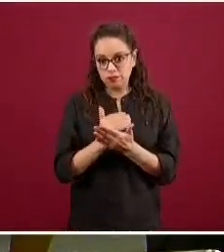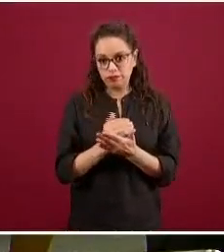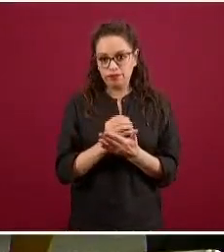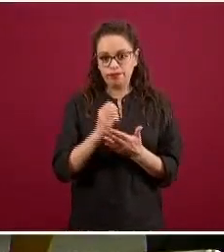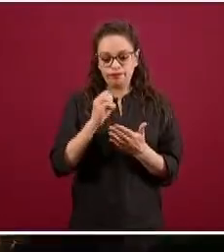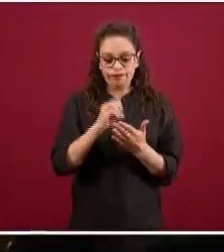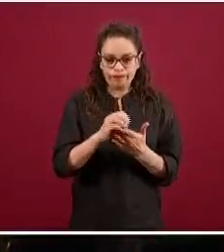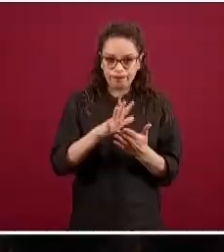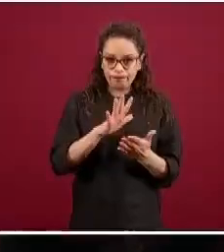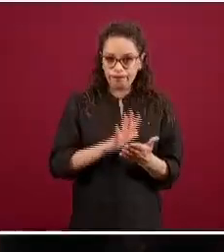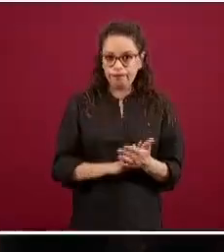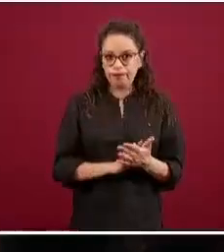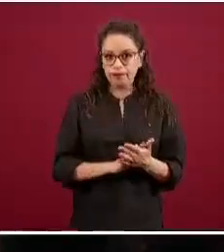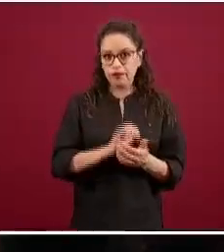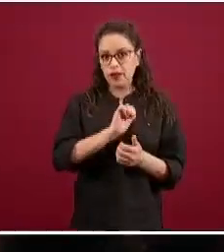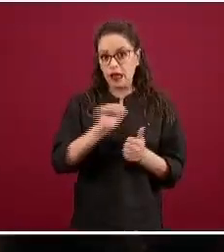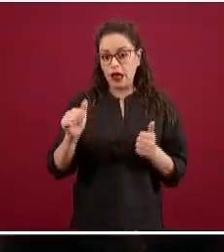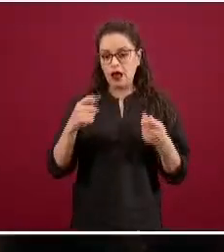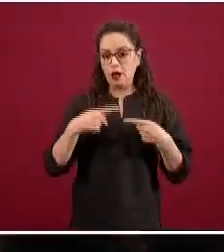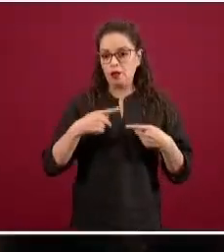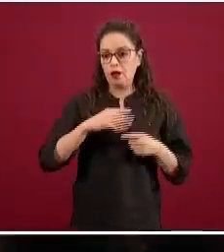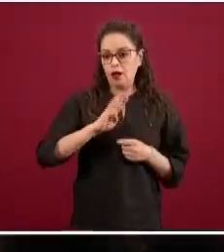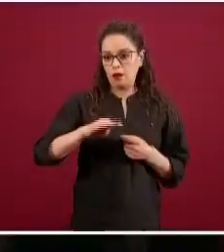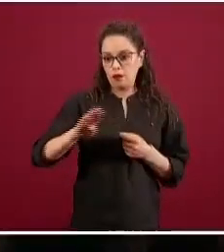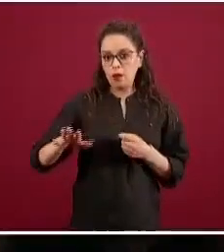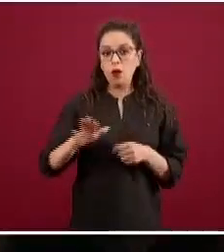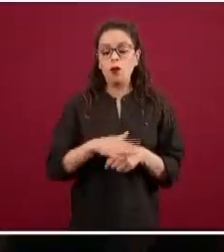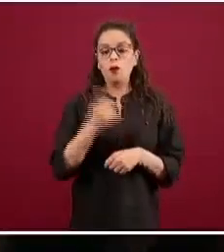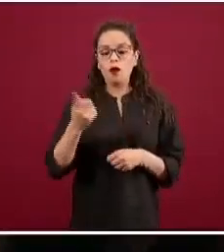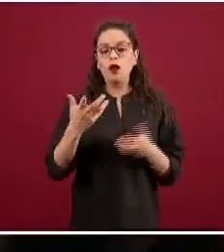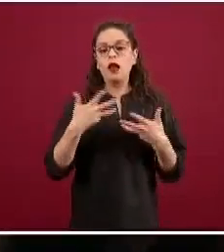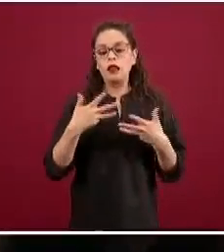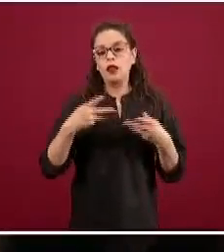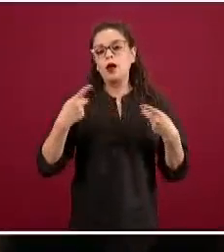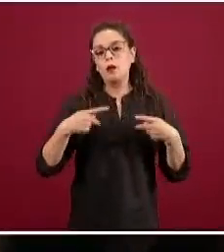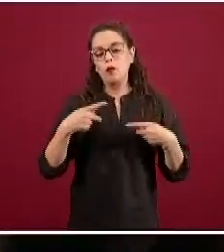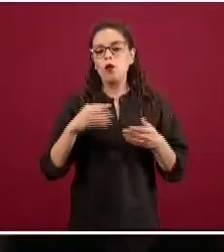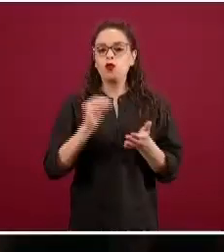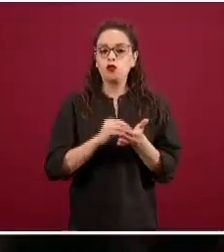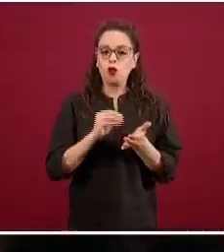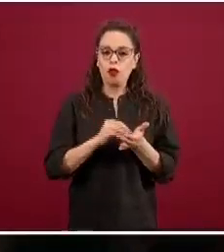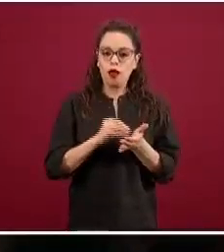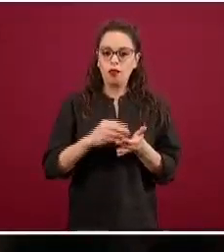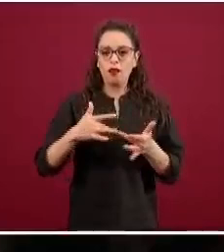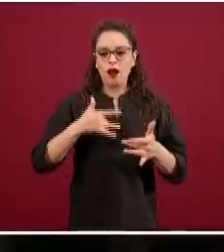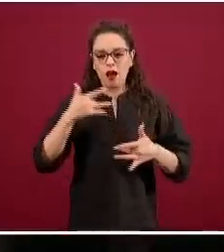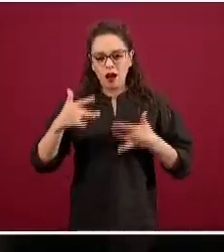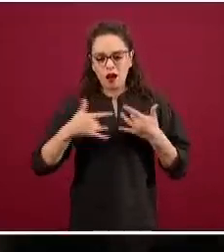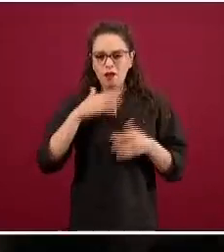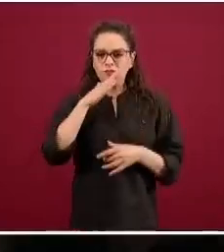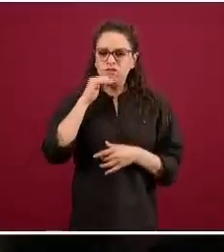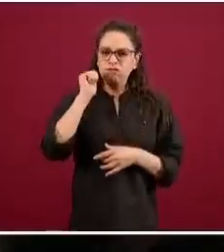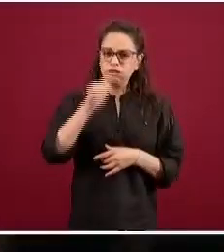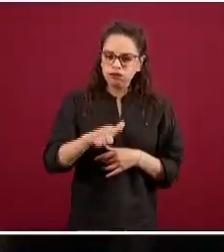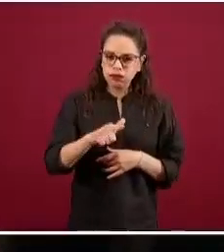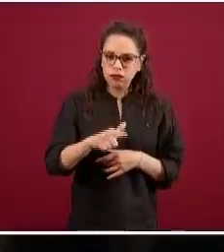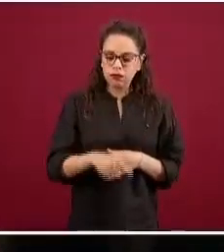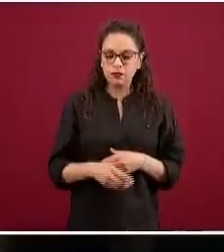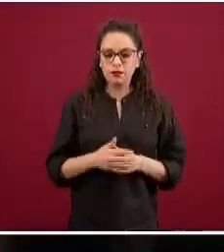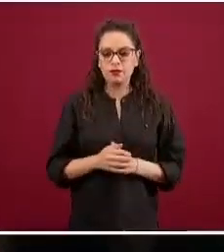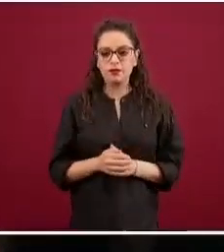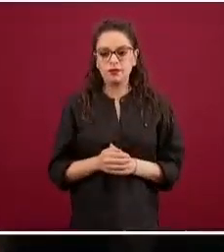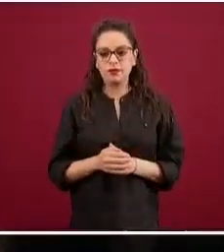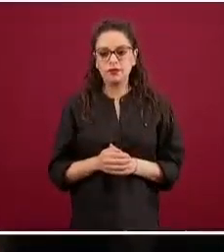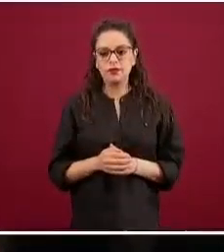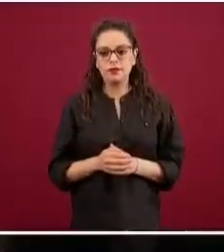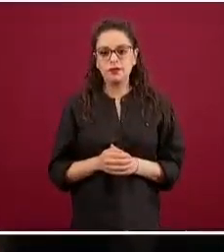de la mortalidad, porque todavía hay personas que iniciaron síntomas atrás y todavía, afortunadamente, y ojalá